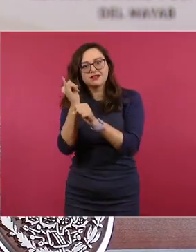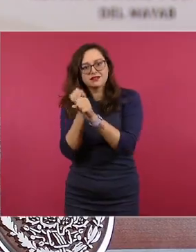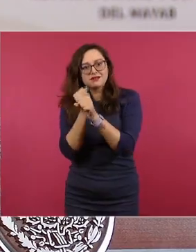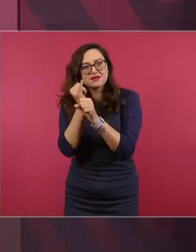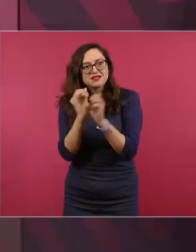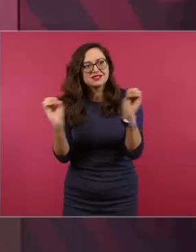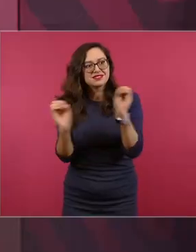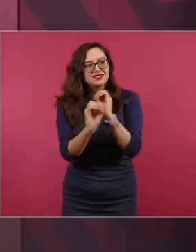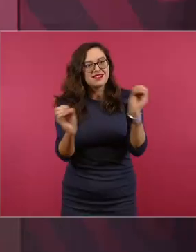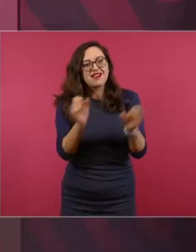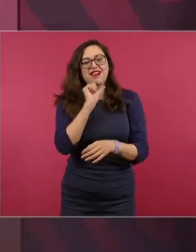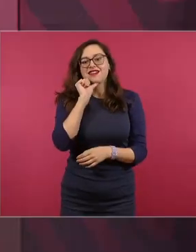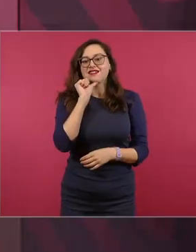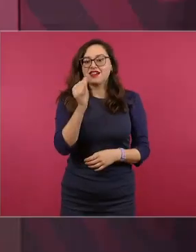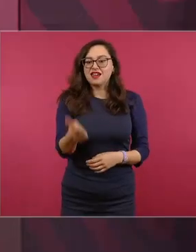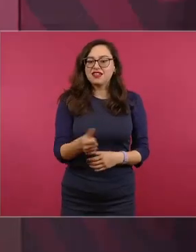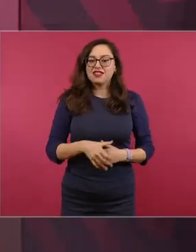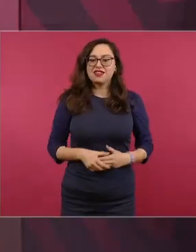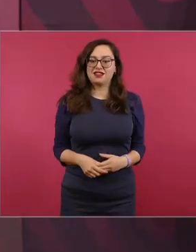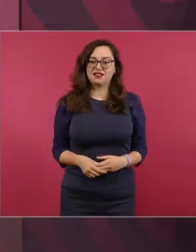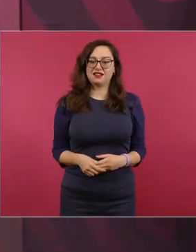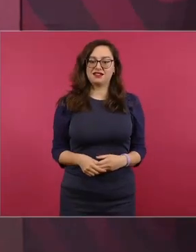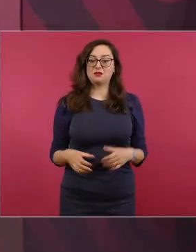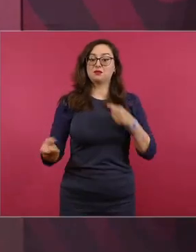es un noble oficio,